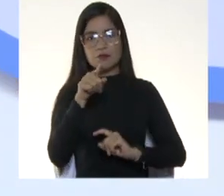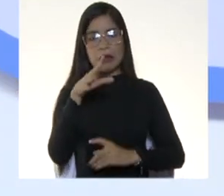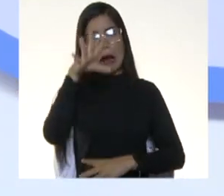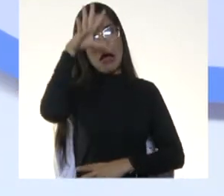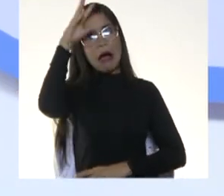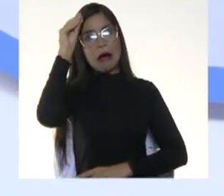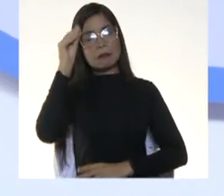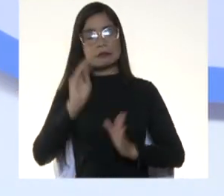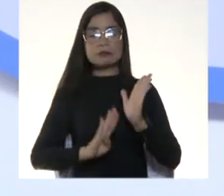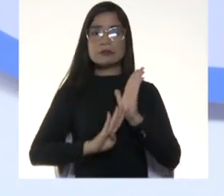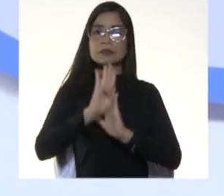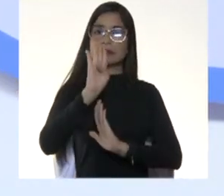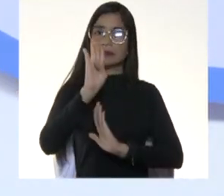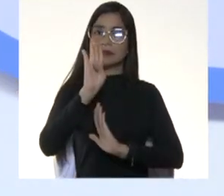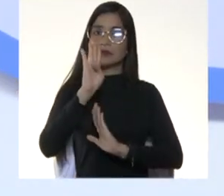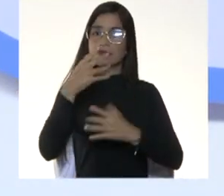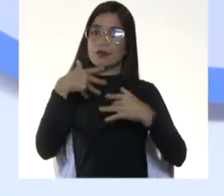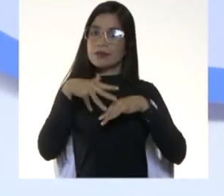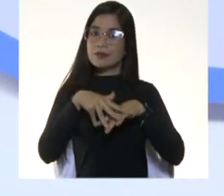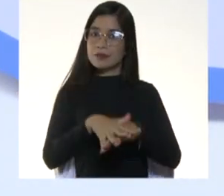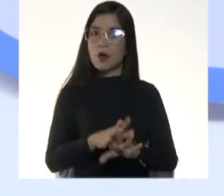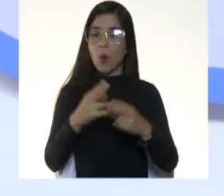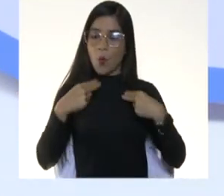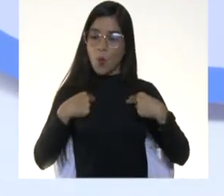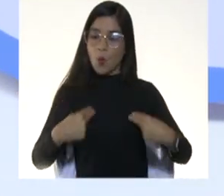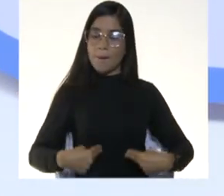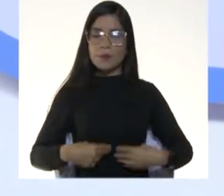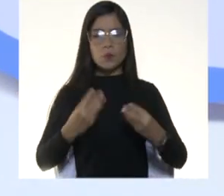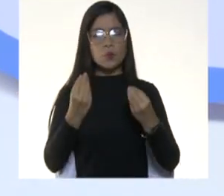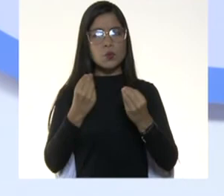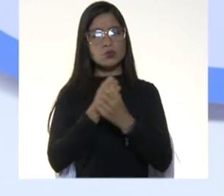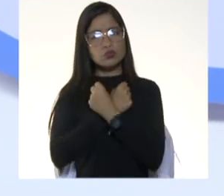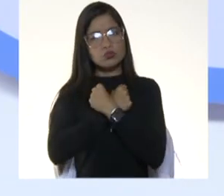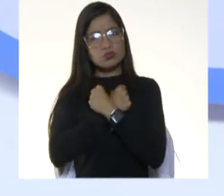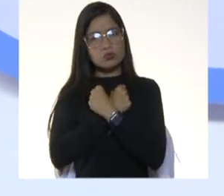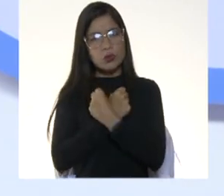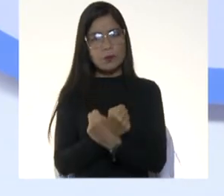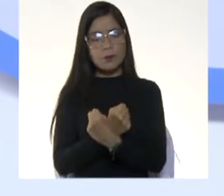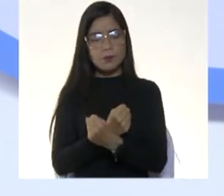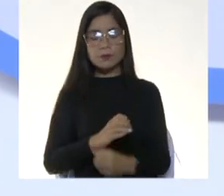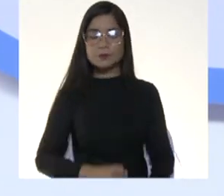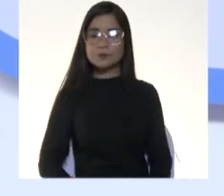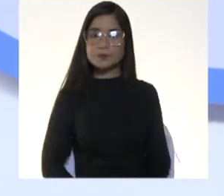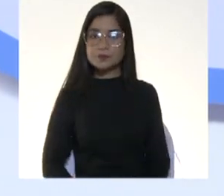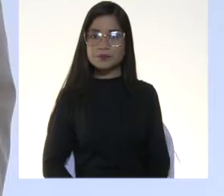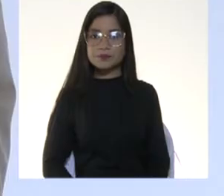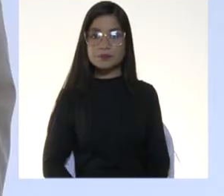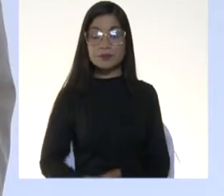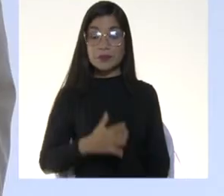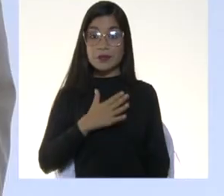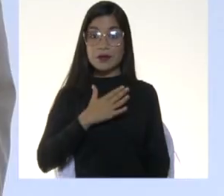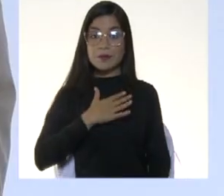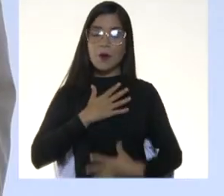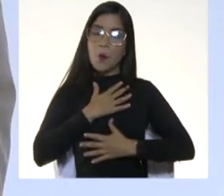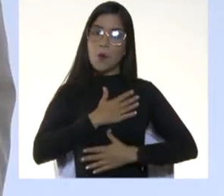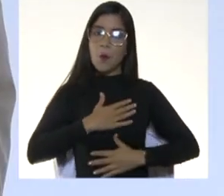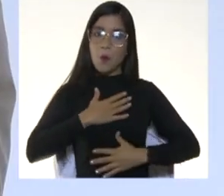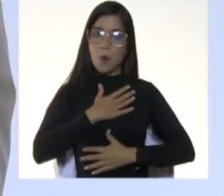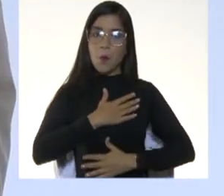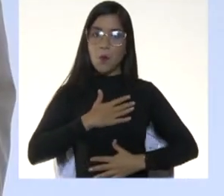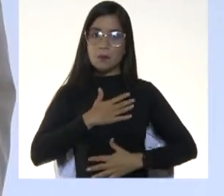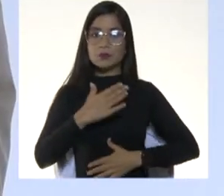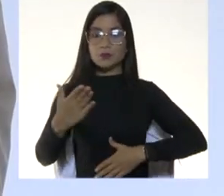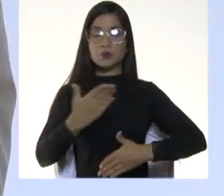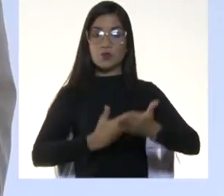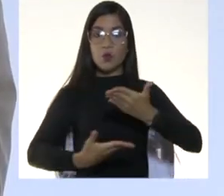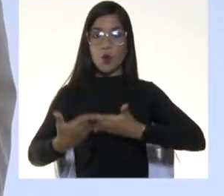lo integral, desde lo humano y sobre todo con mucho amor, como lo dice el profesor José Rojas. Para mí ha sido un placer compartir esta tarde